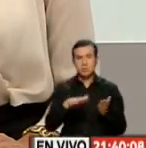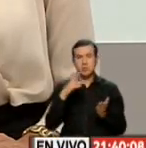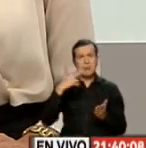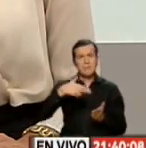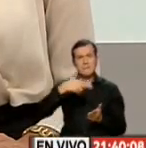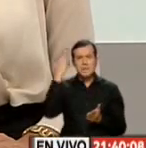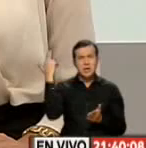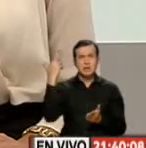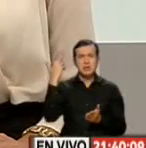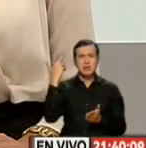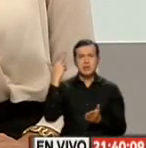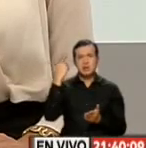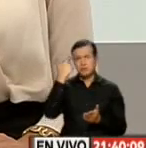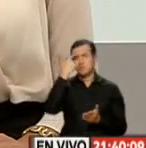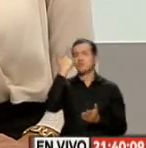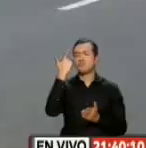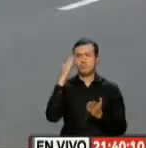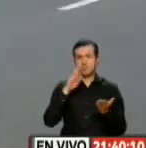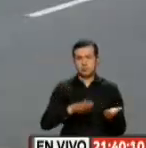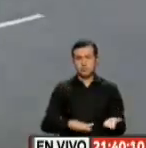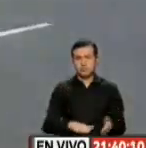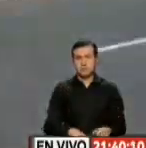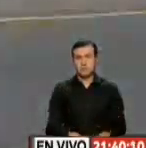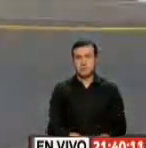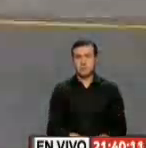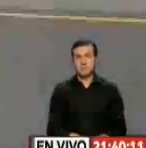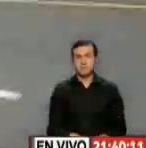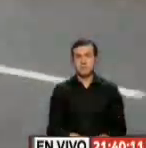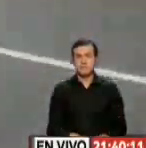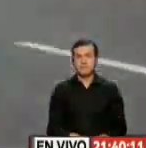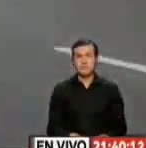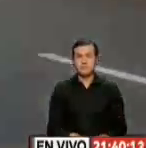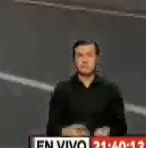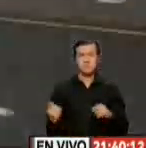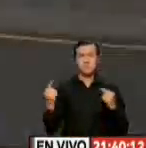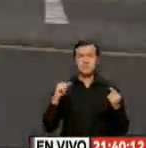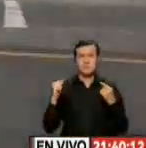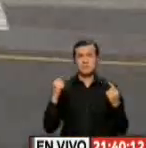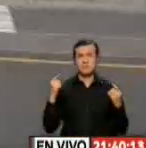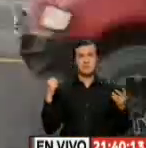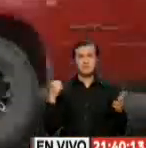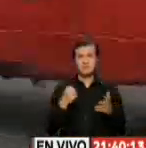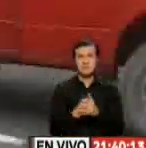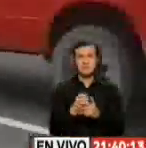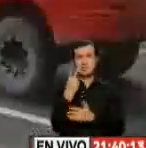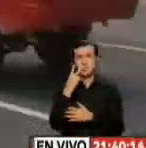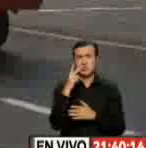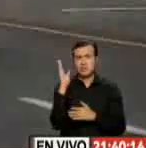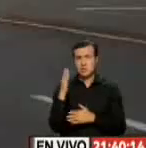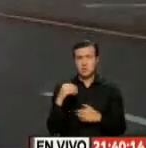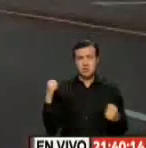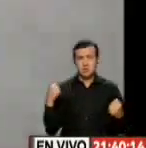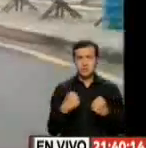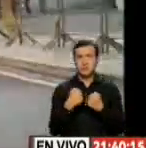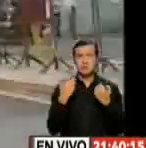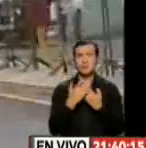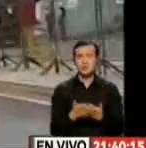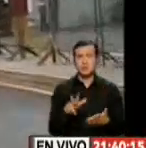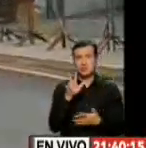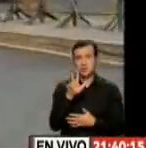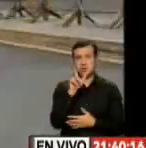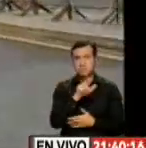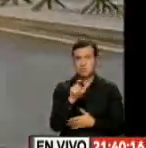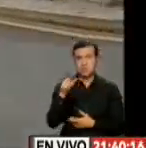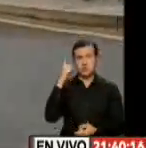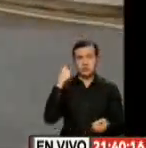un impacto de bala en su cabeza. Un incidente vehicular entre 2 camionetas dejó como resultado